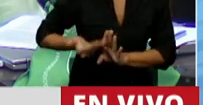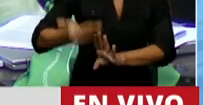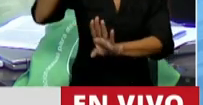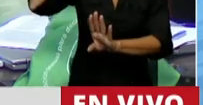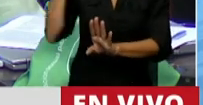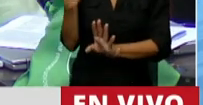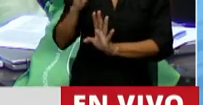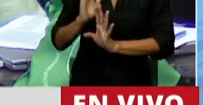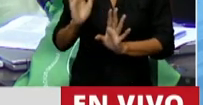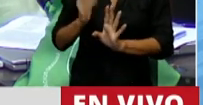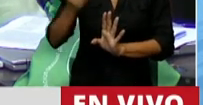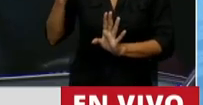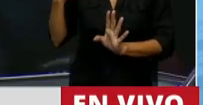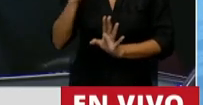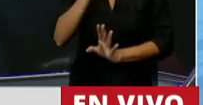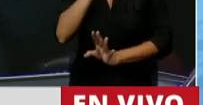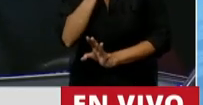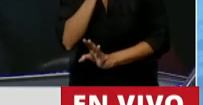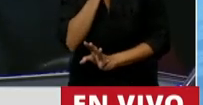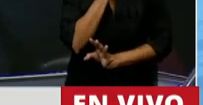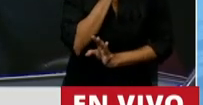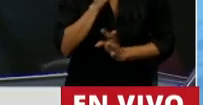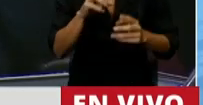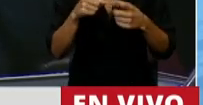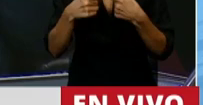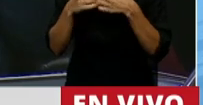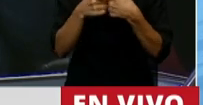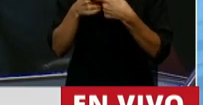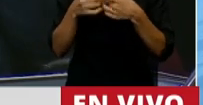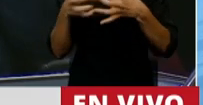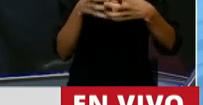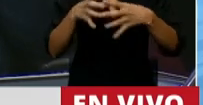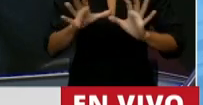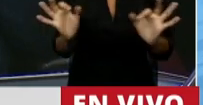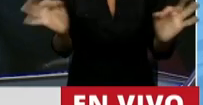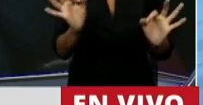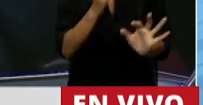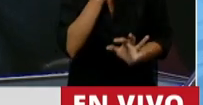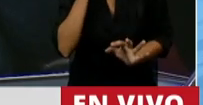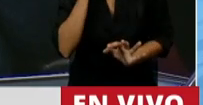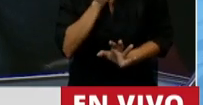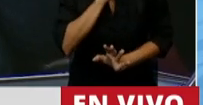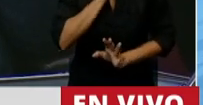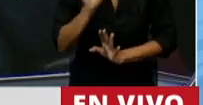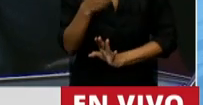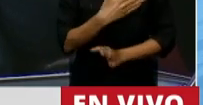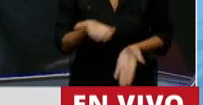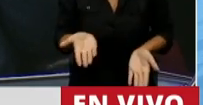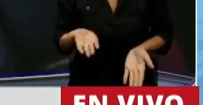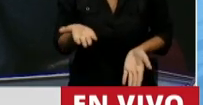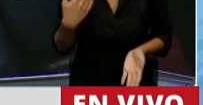discutía en ningún lugar. Y hoy estamos debatiendo un proyecto impulsado por el